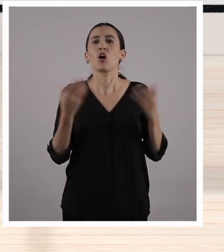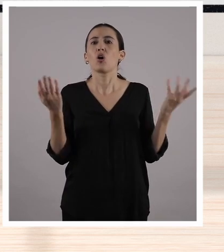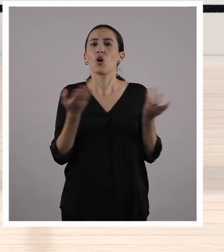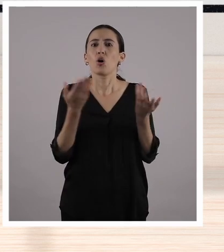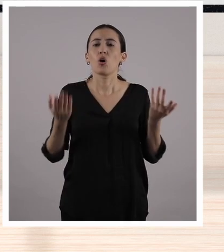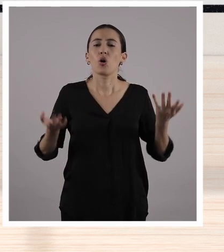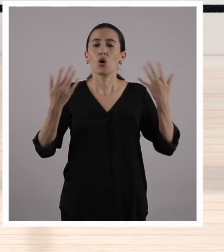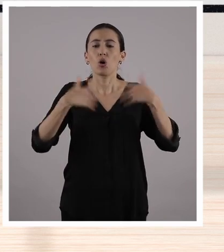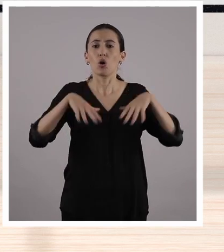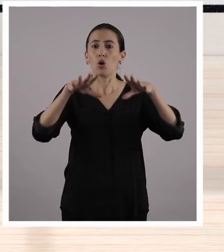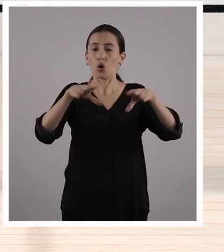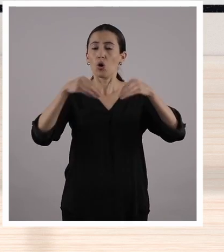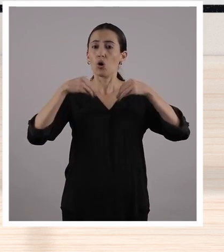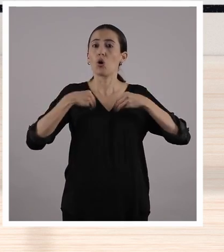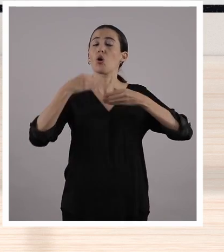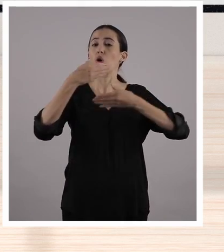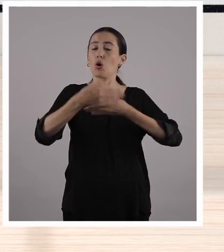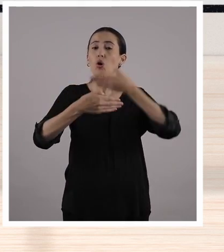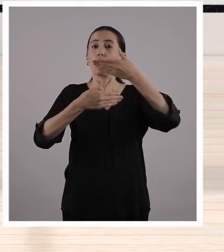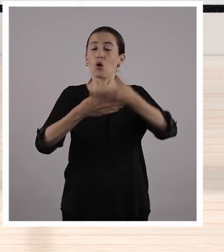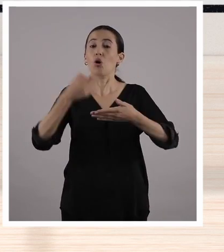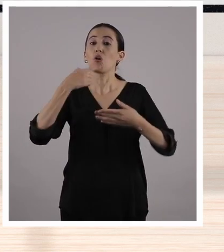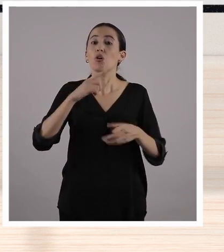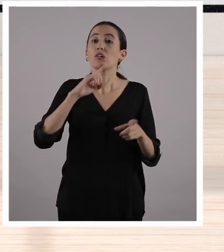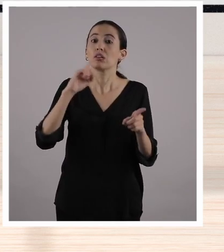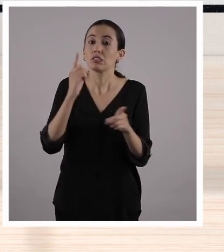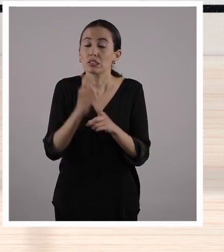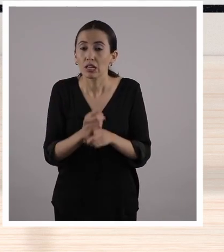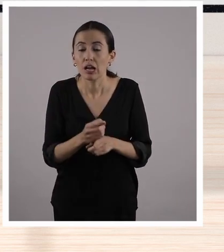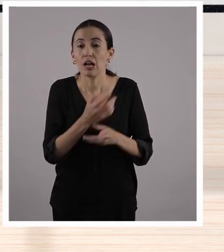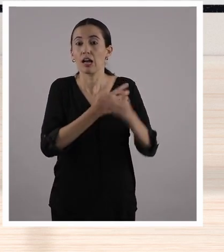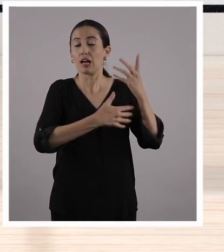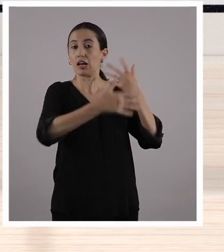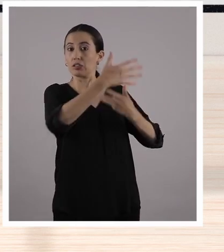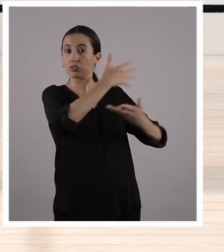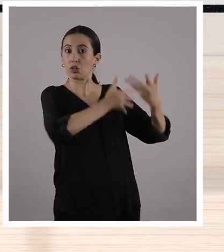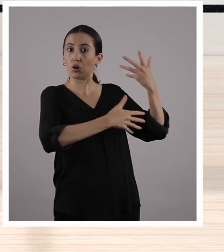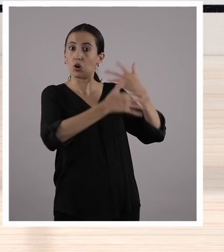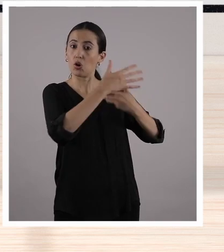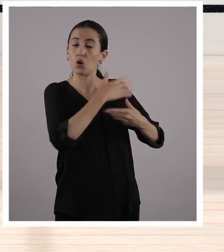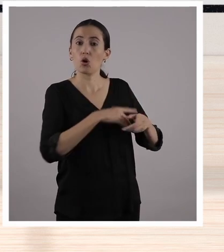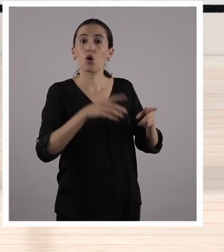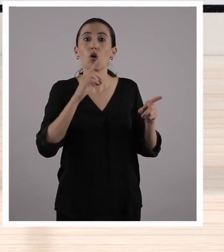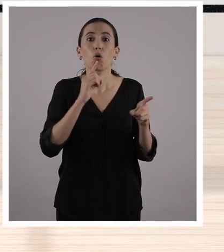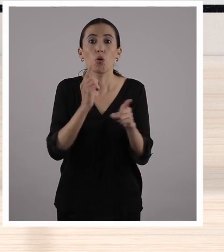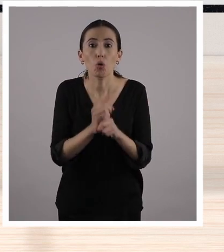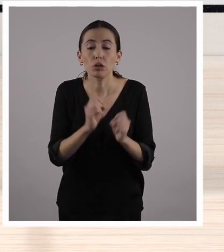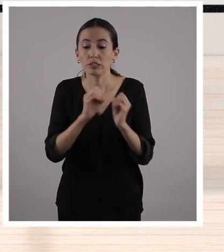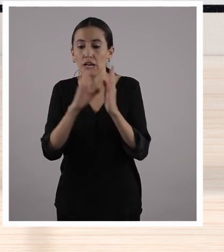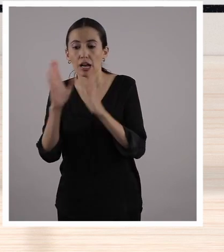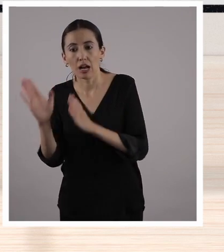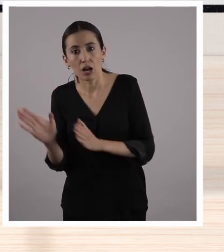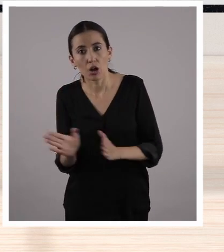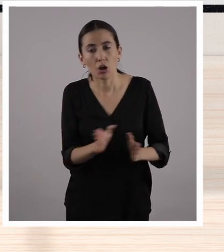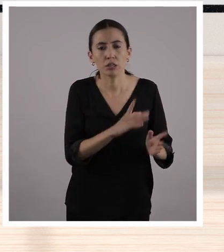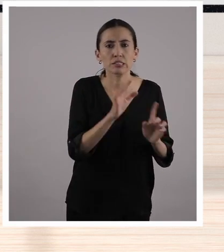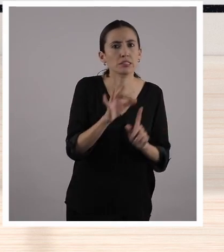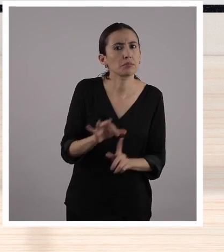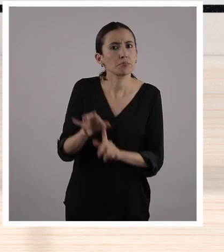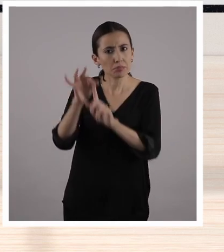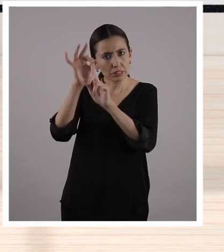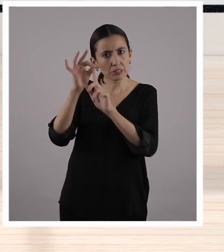¿sí? Las leyendas se caracterizan por ser narraciones que se contaron o sucedieron en